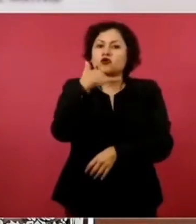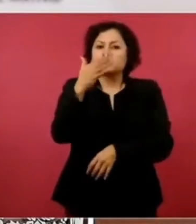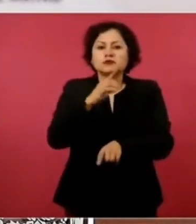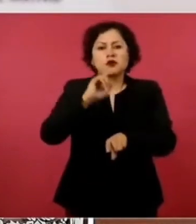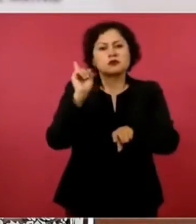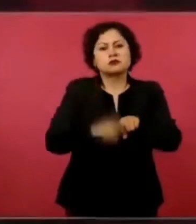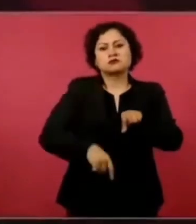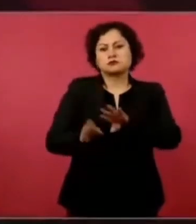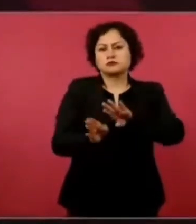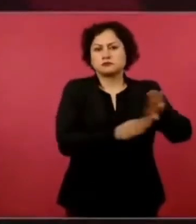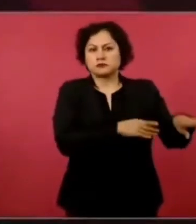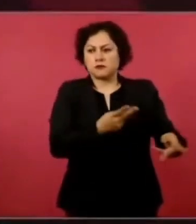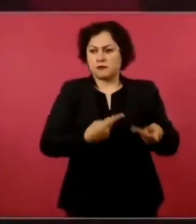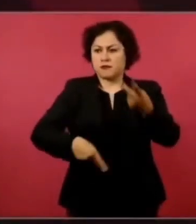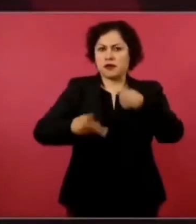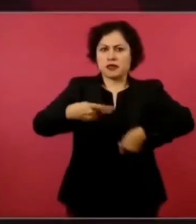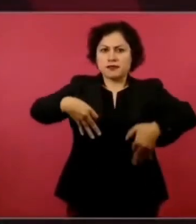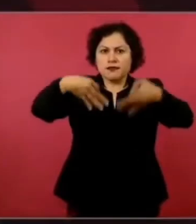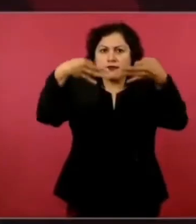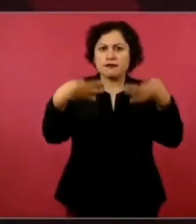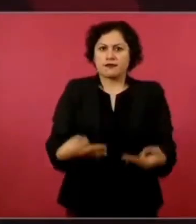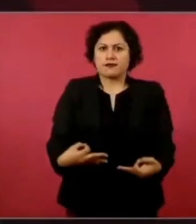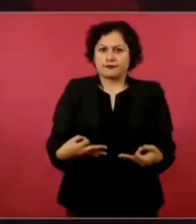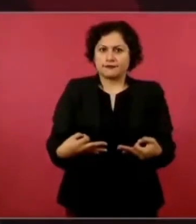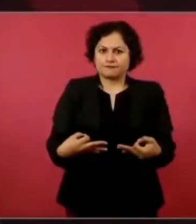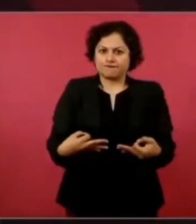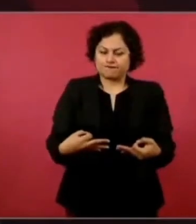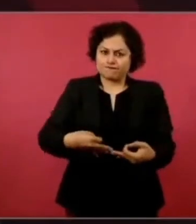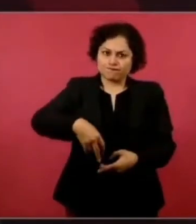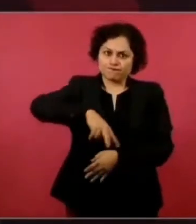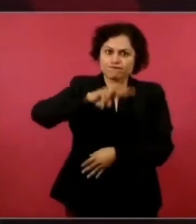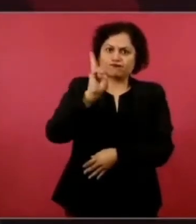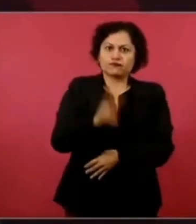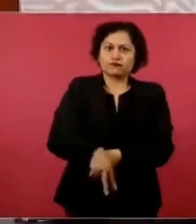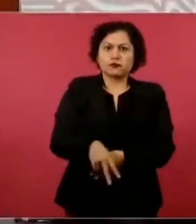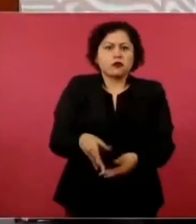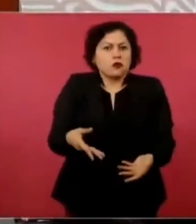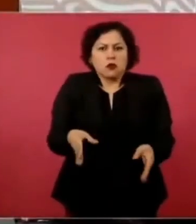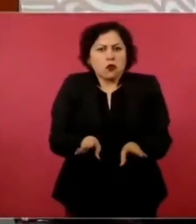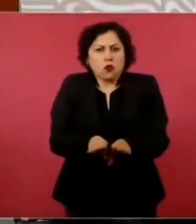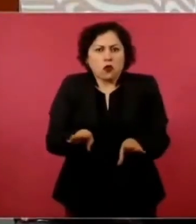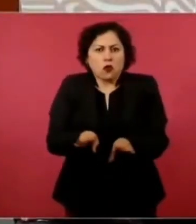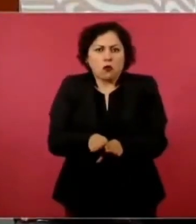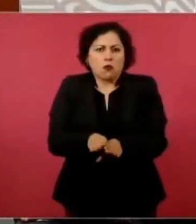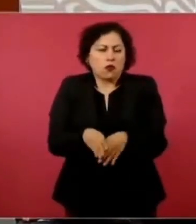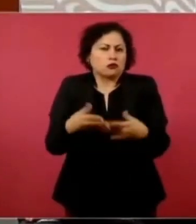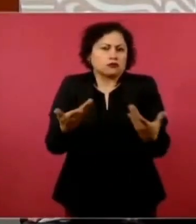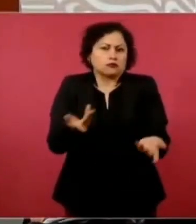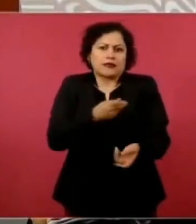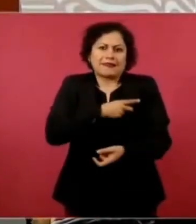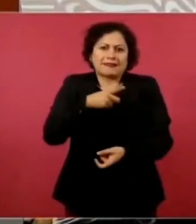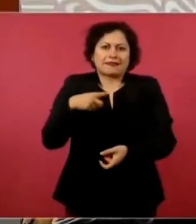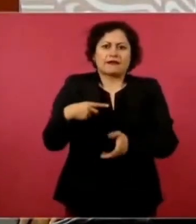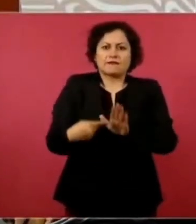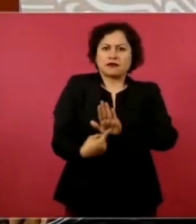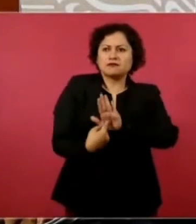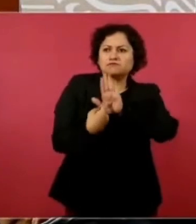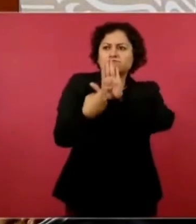un poder que encabece la lucha contra la corrupción. De lo contrario, no se